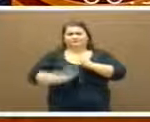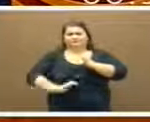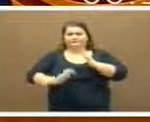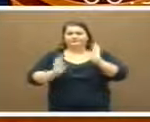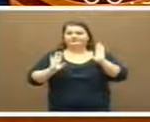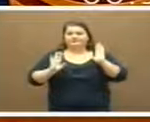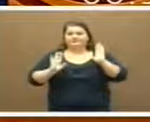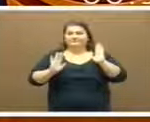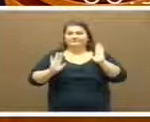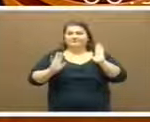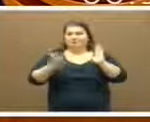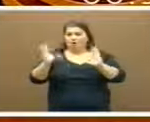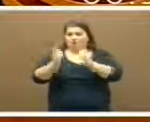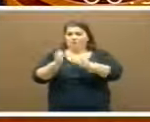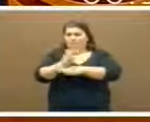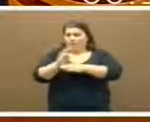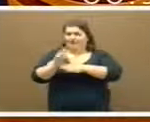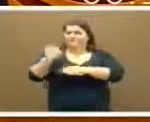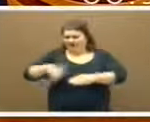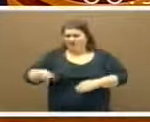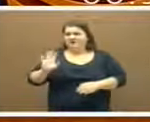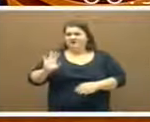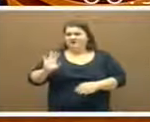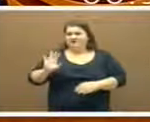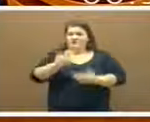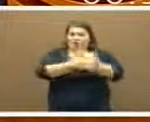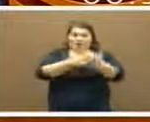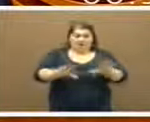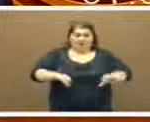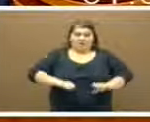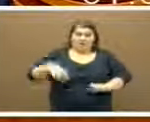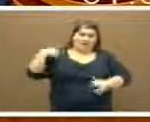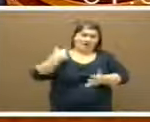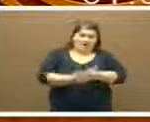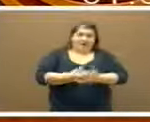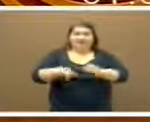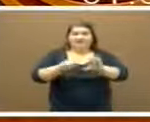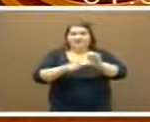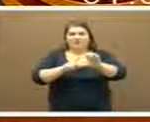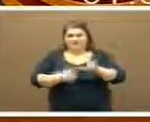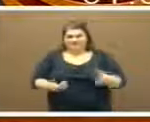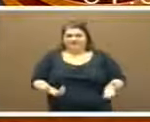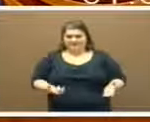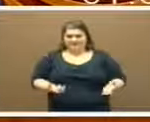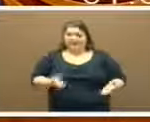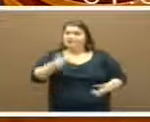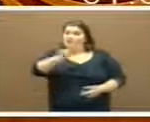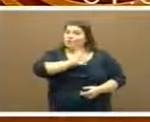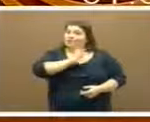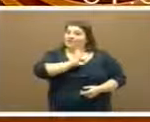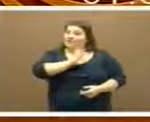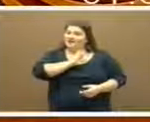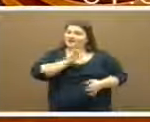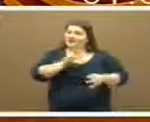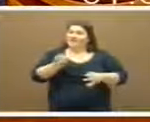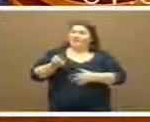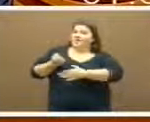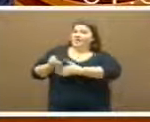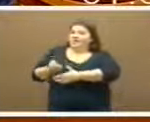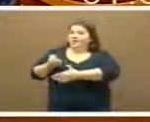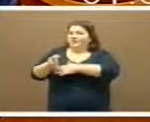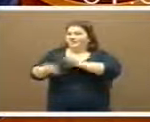más de 76 millones que lleva recortado el Partido Popular desde que está gobernando en Extremadura y desde que ustedes están de don Tancredo en esta